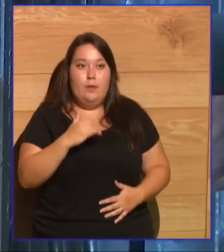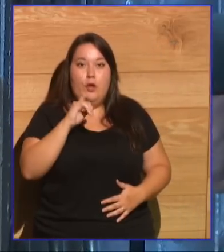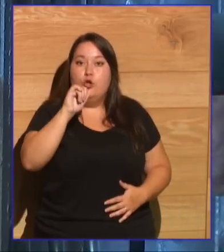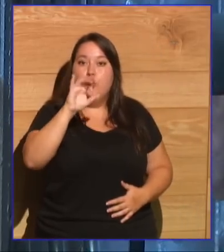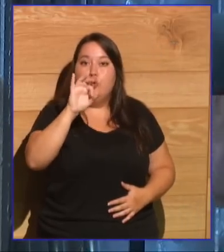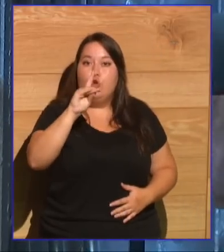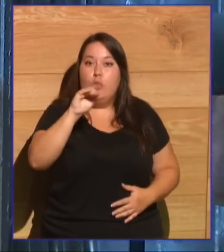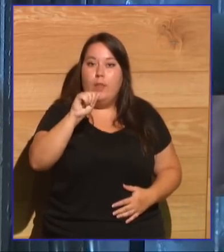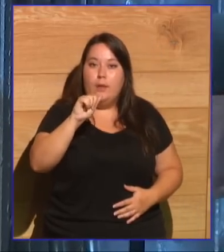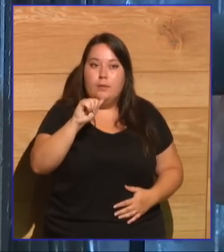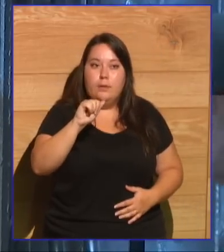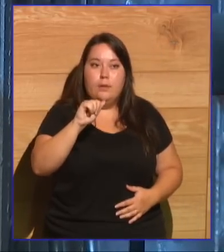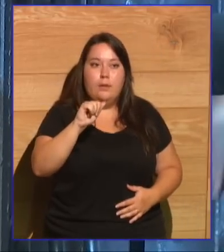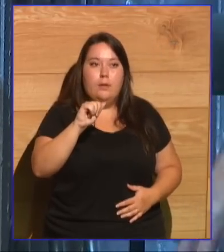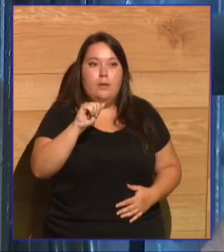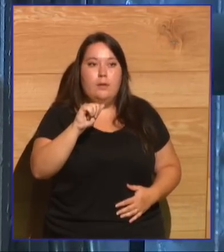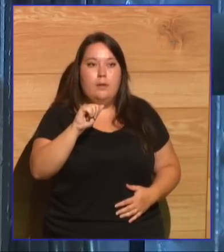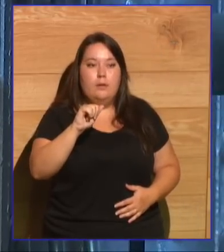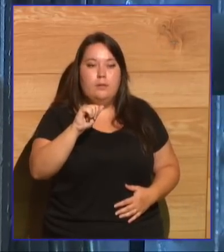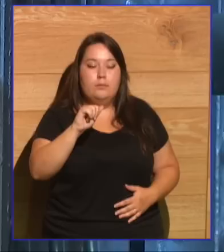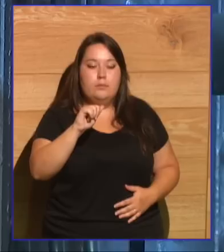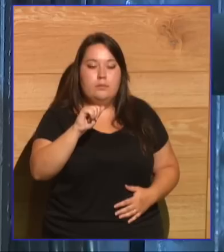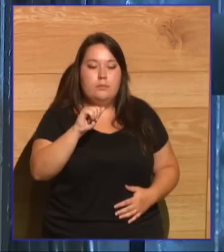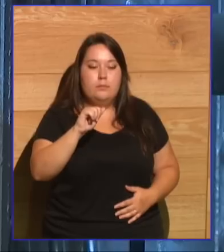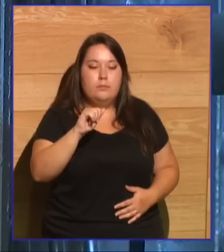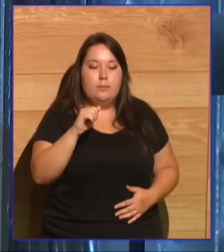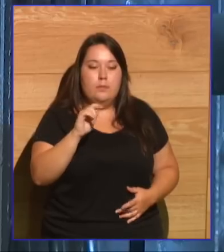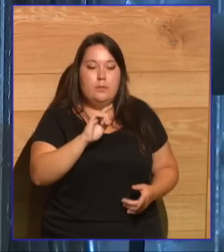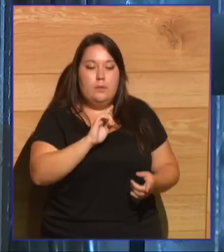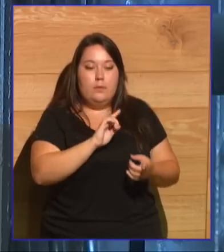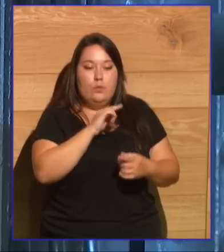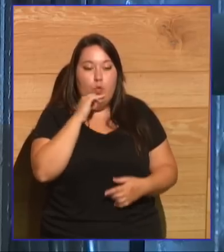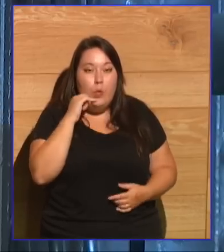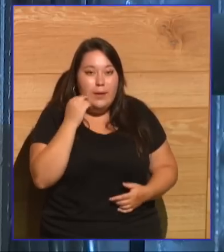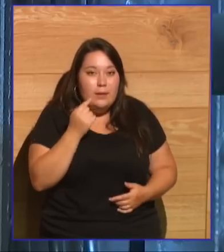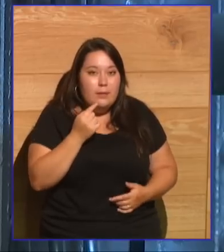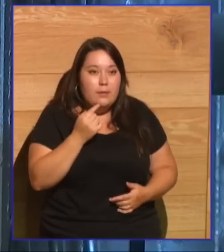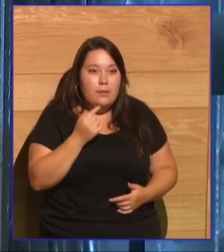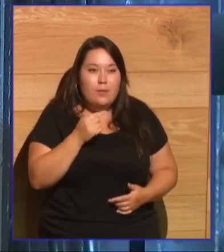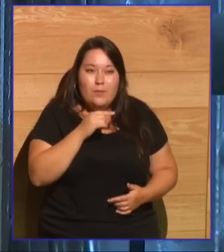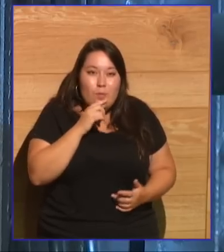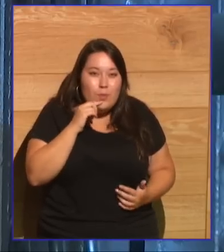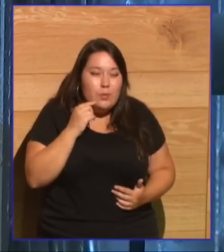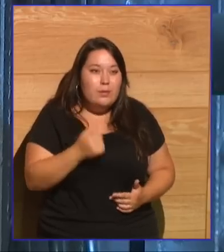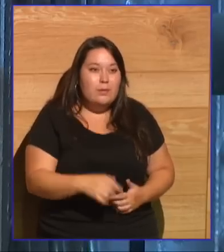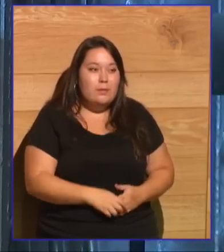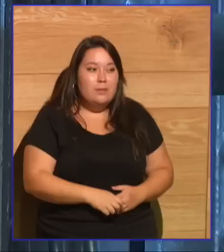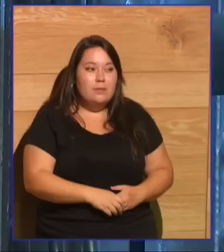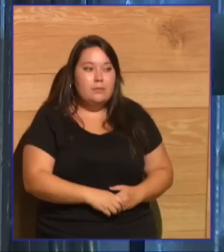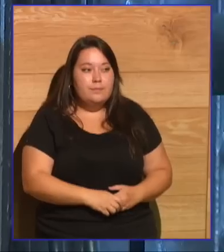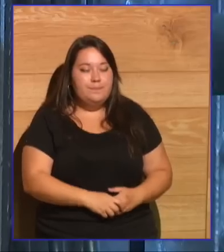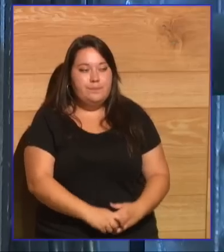digite y juan cada vez tanto vale cuando este se va detrás de nada igual